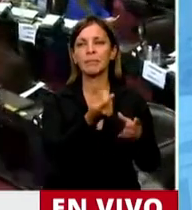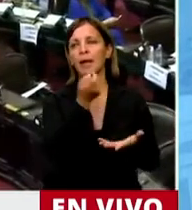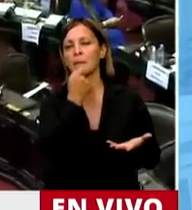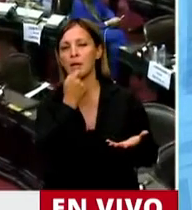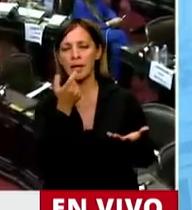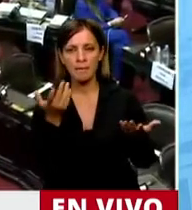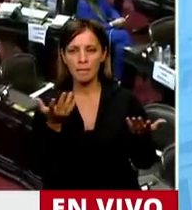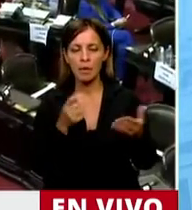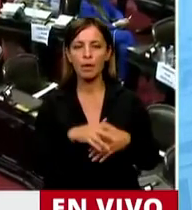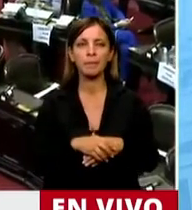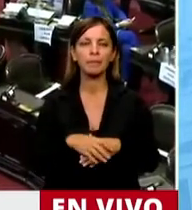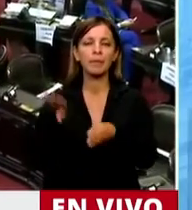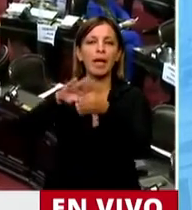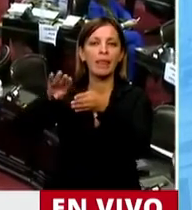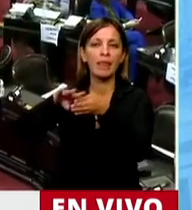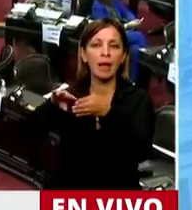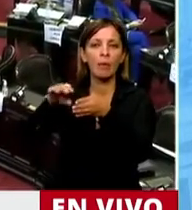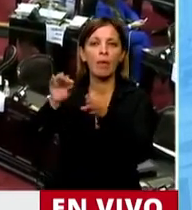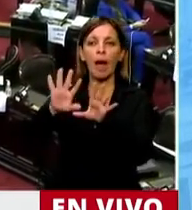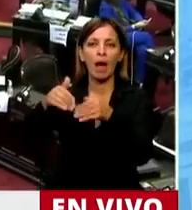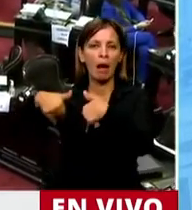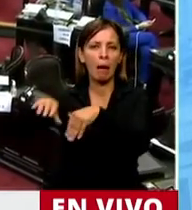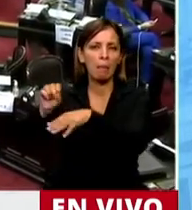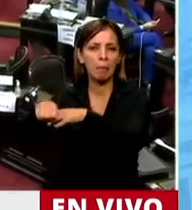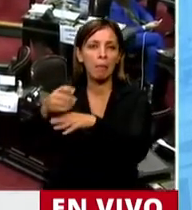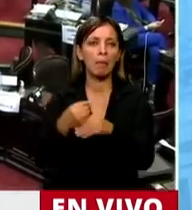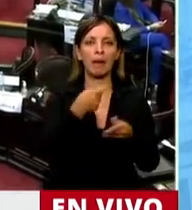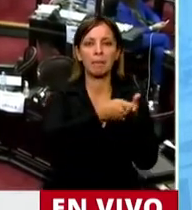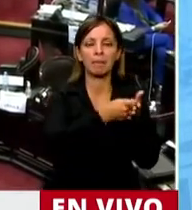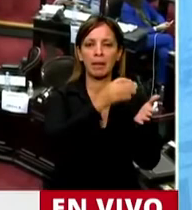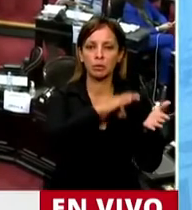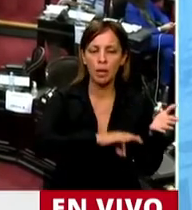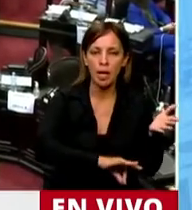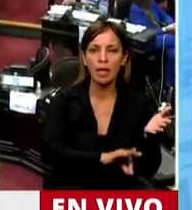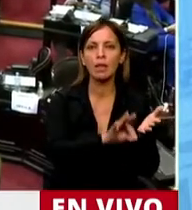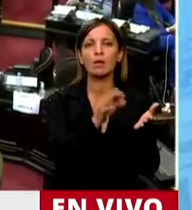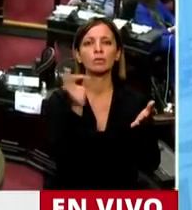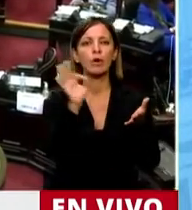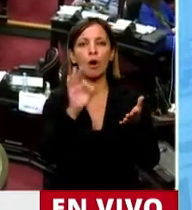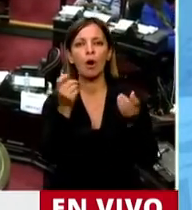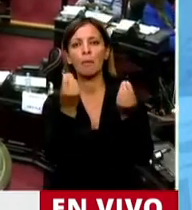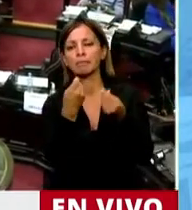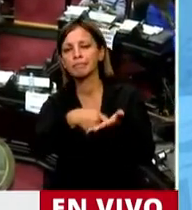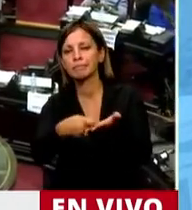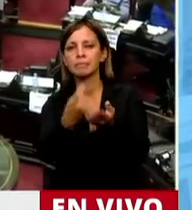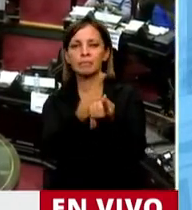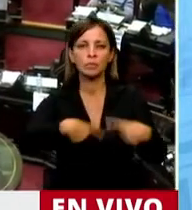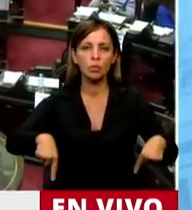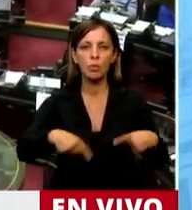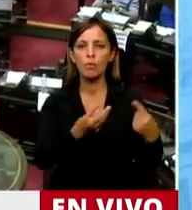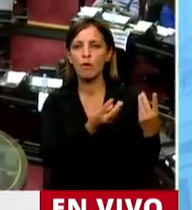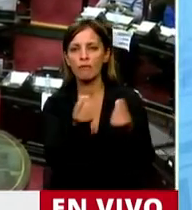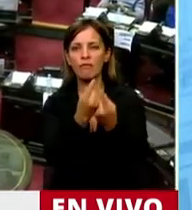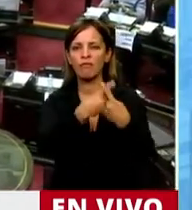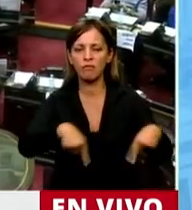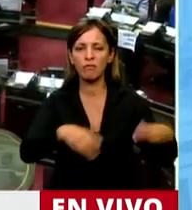ejemplo, endeudarme para pagar sueldos, o endeudarme para pagar insumos, bienes de consumo,